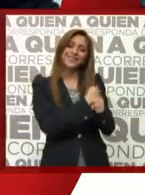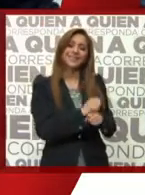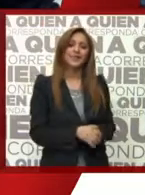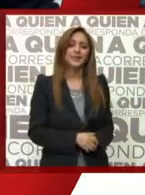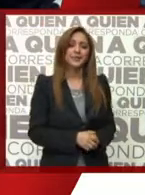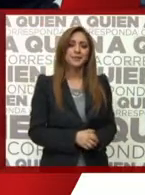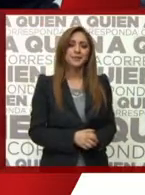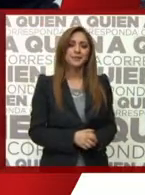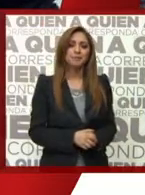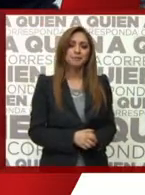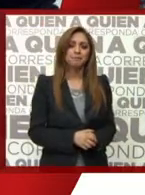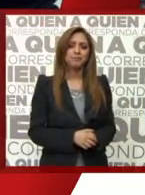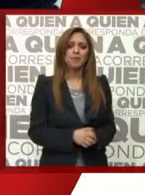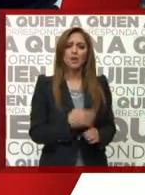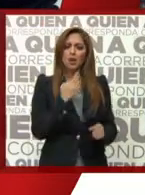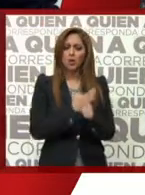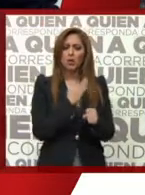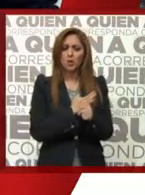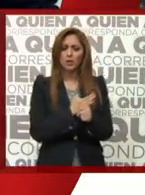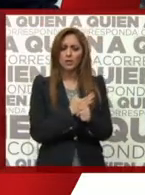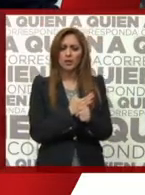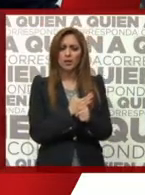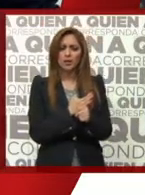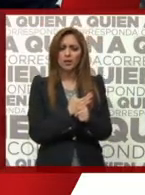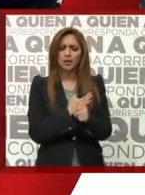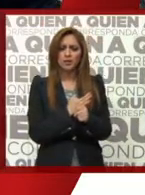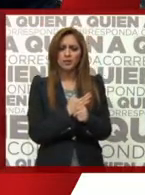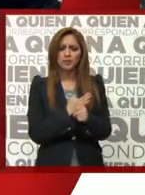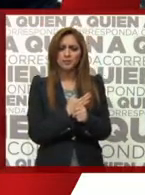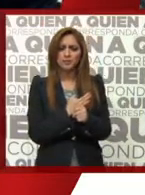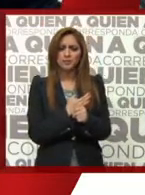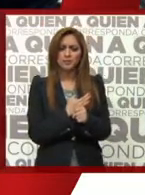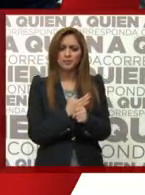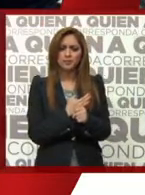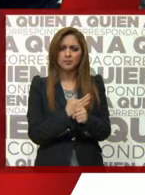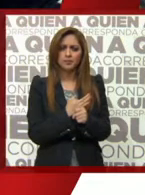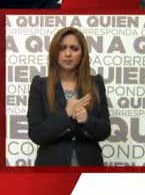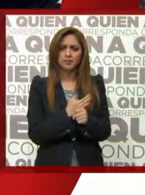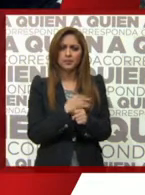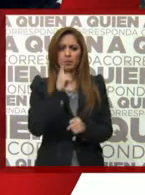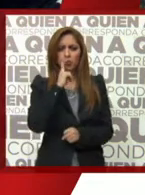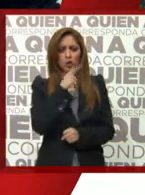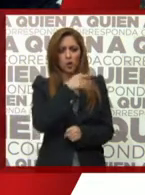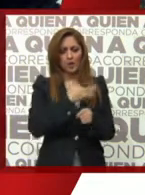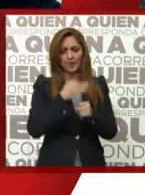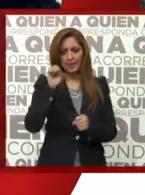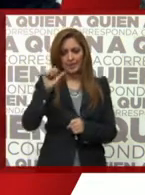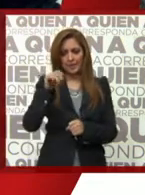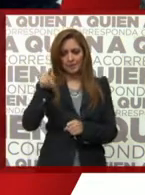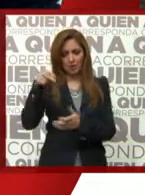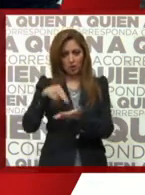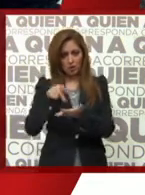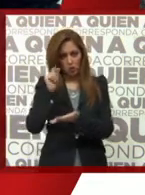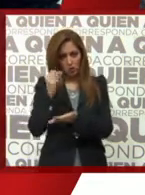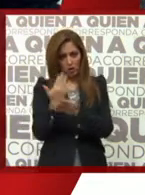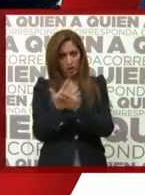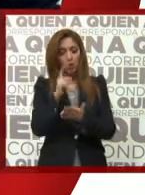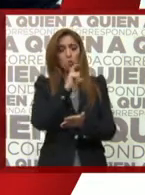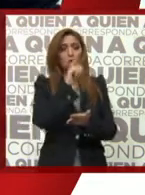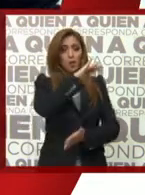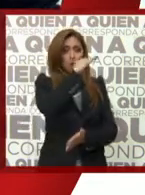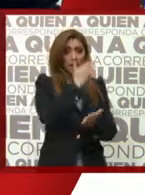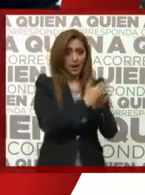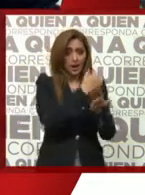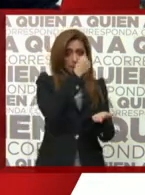mira, vamos a una cuestión, Ceci. En estos momentos está Samia conmigo en piso. Le voy a pedir que al terminar el